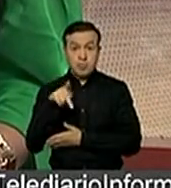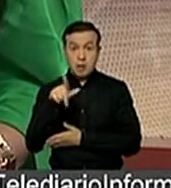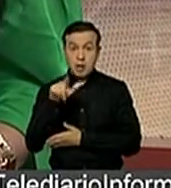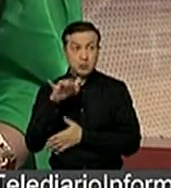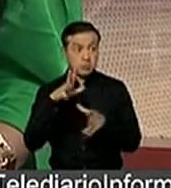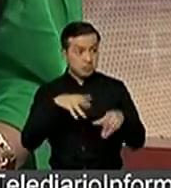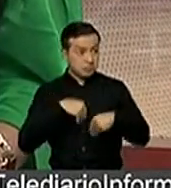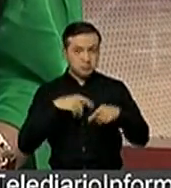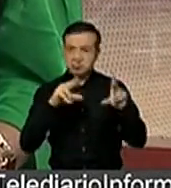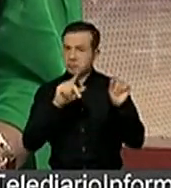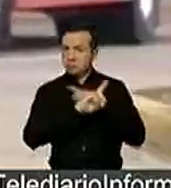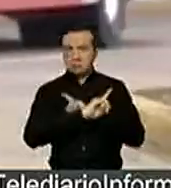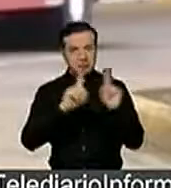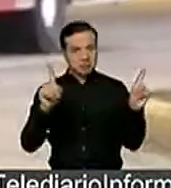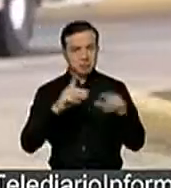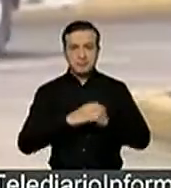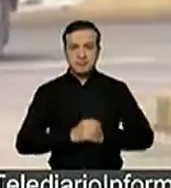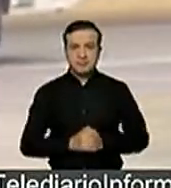medida.